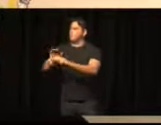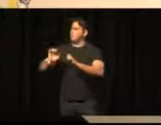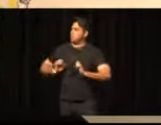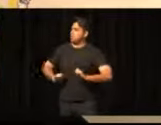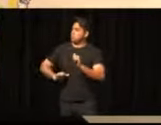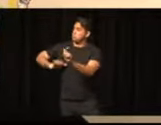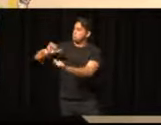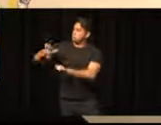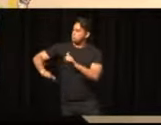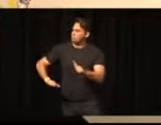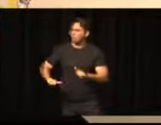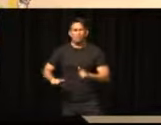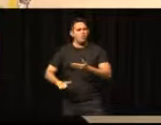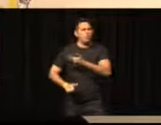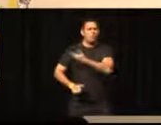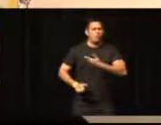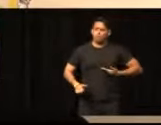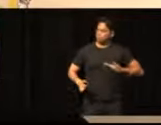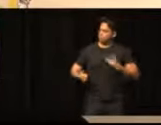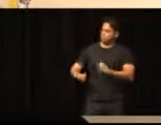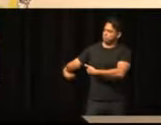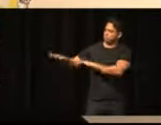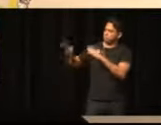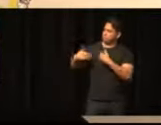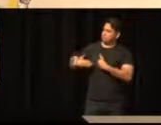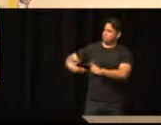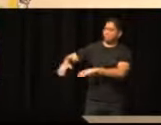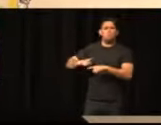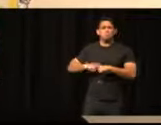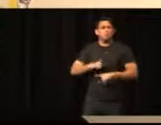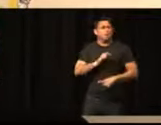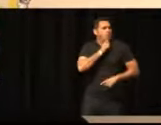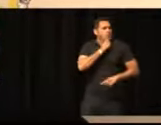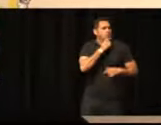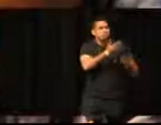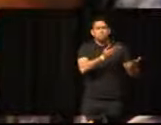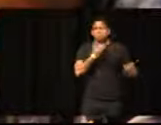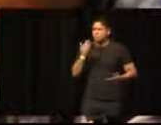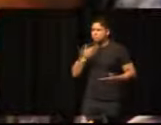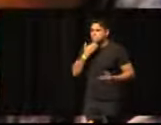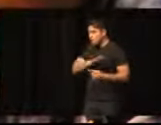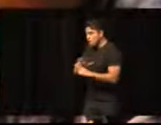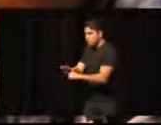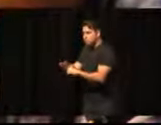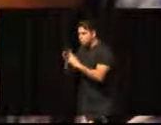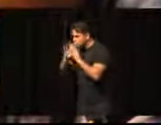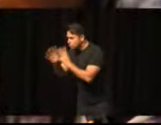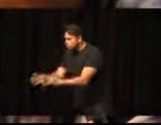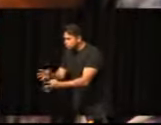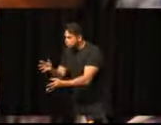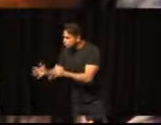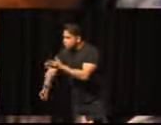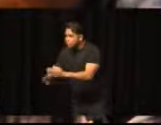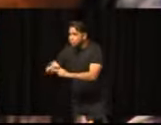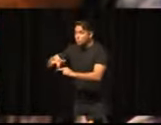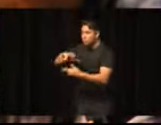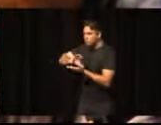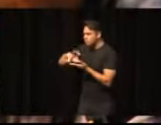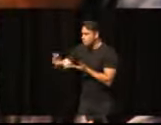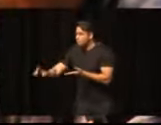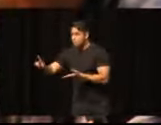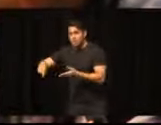gobierno no presta atención y valora ese profesional que trabaja en el sector social? Porque automáticamente están